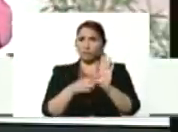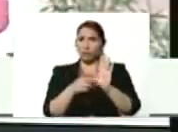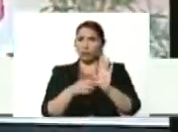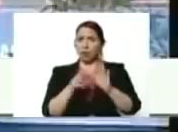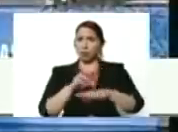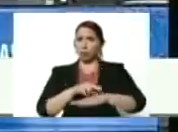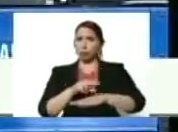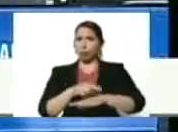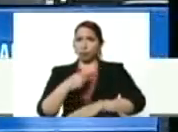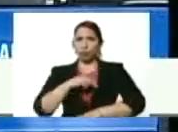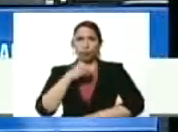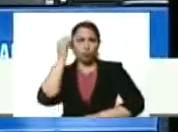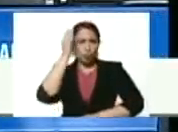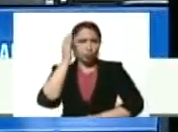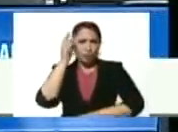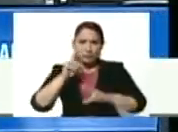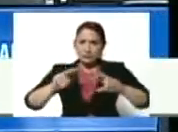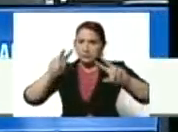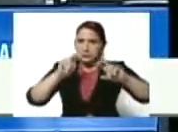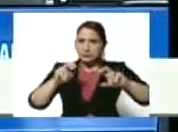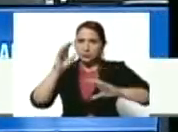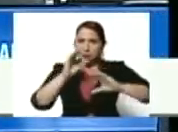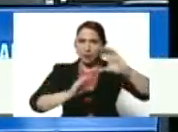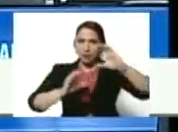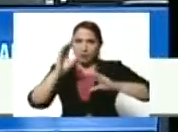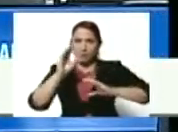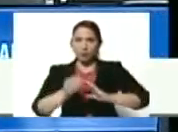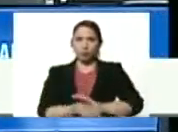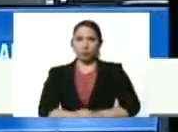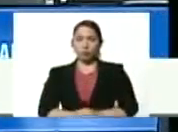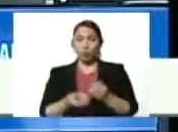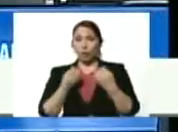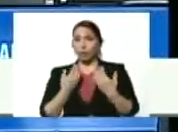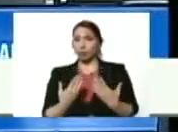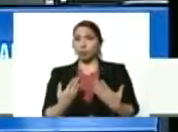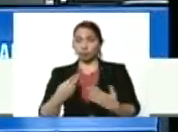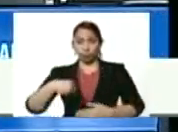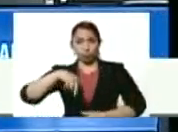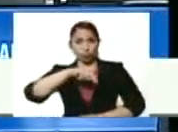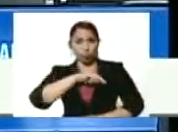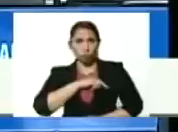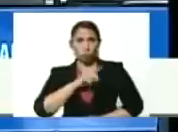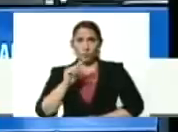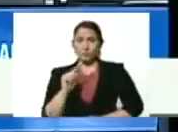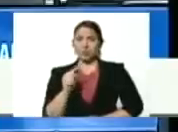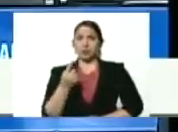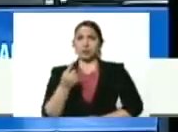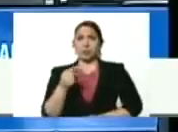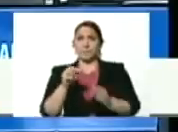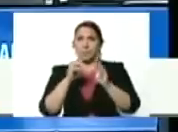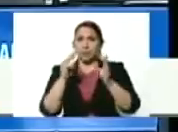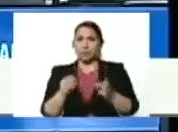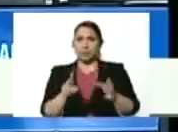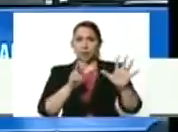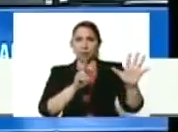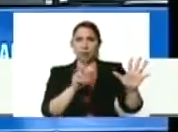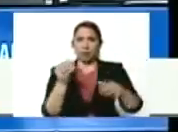Tenemos conciencia de eso, investigadores, científicos. Bueno, nosotros desde el principio, el método